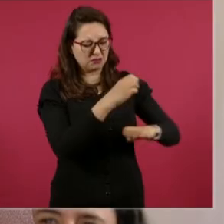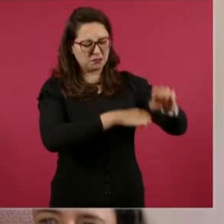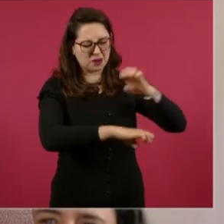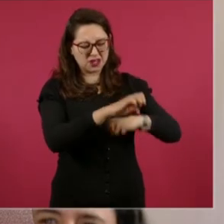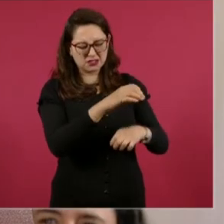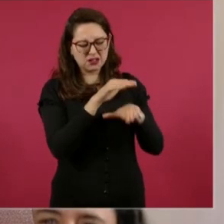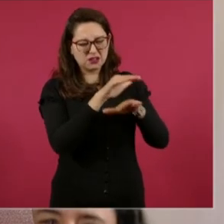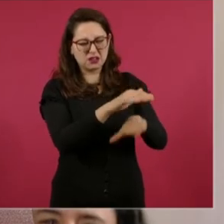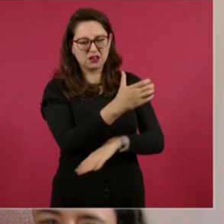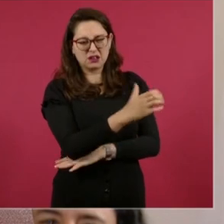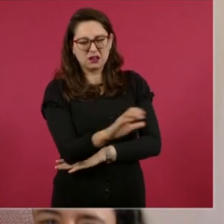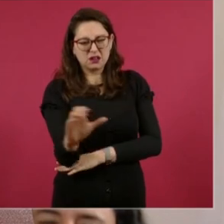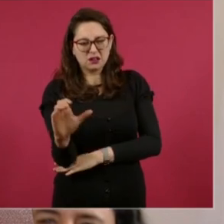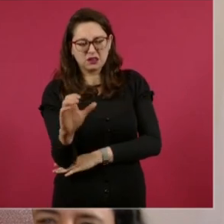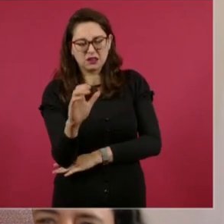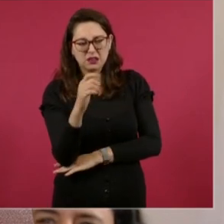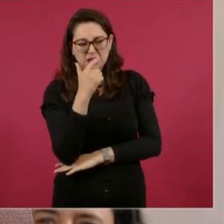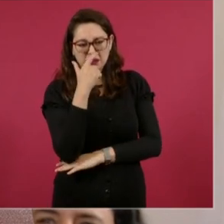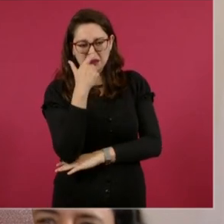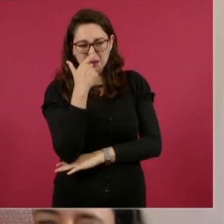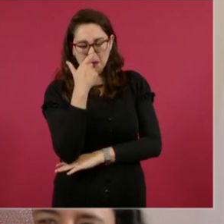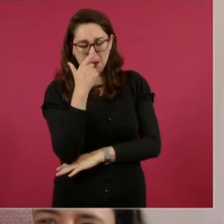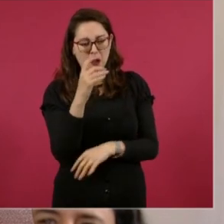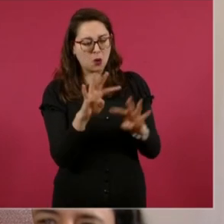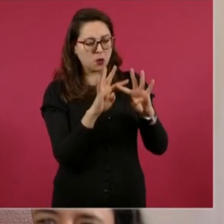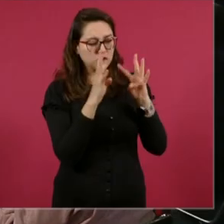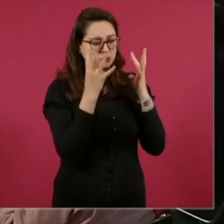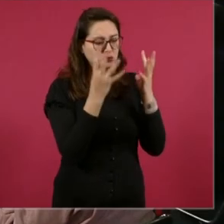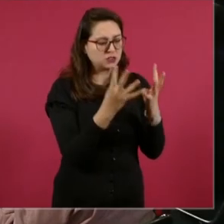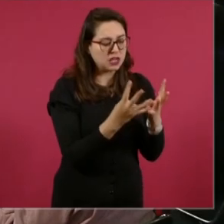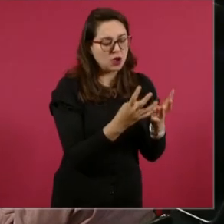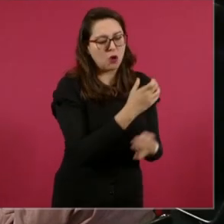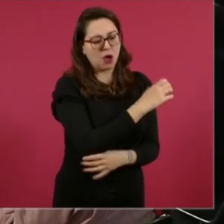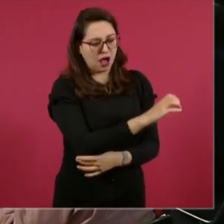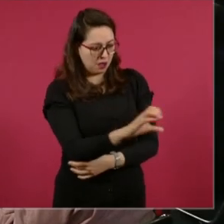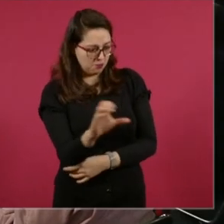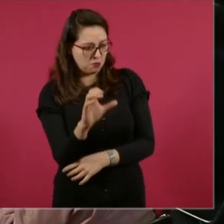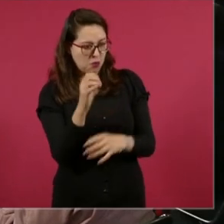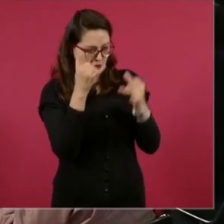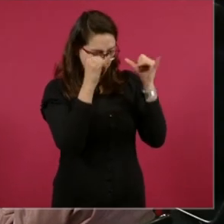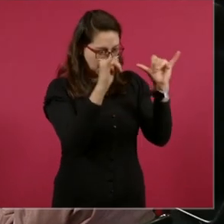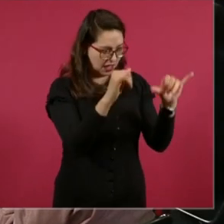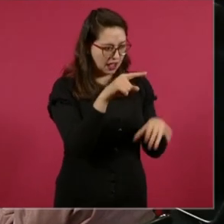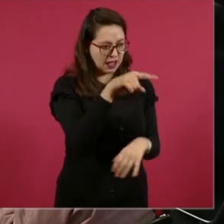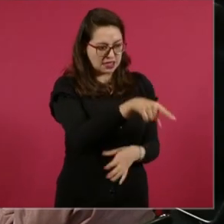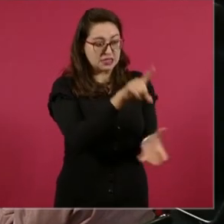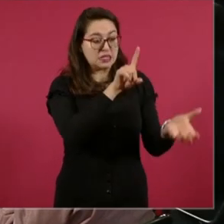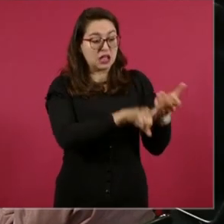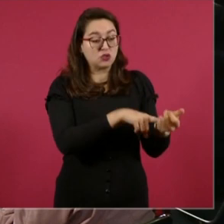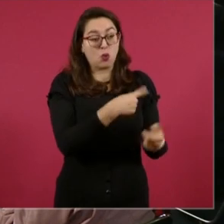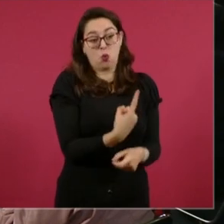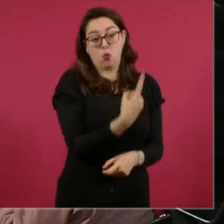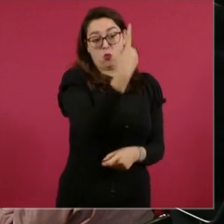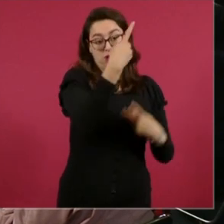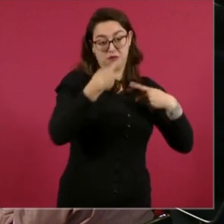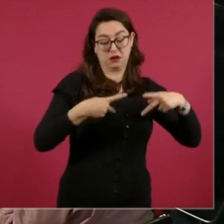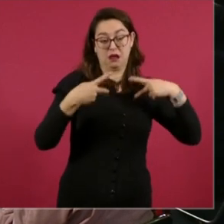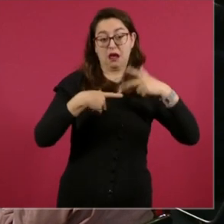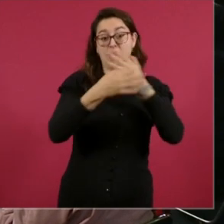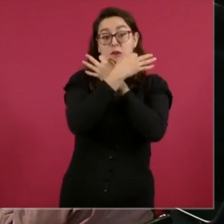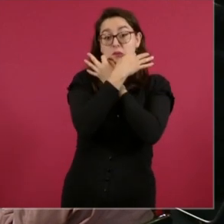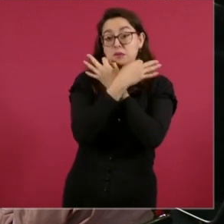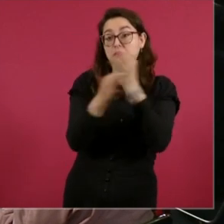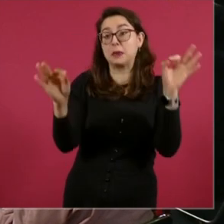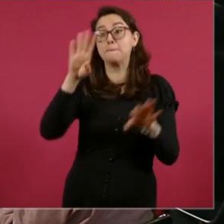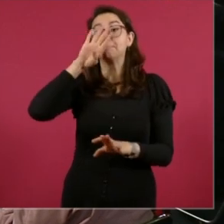empresarial, Consejo Nacional Agropecuario, del Consejo Agropecuario, declaró que iba a haber